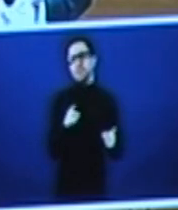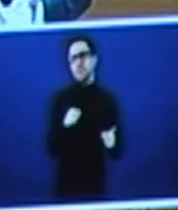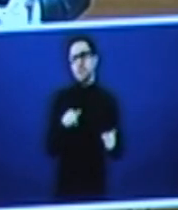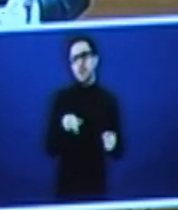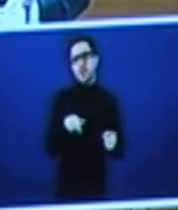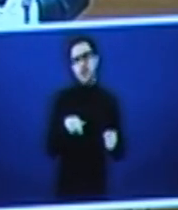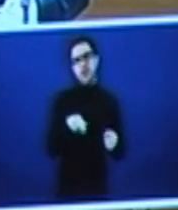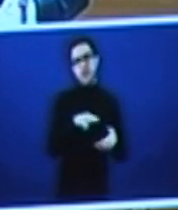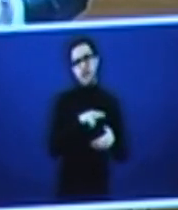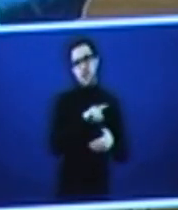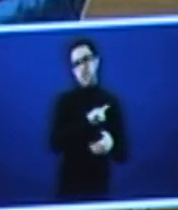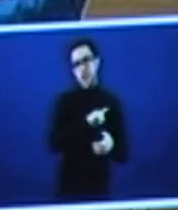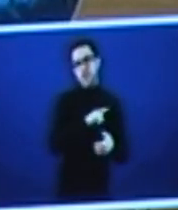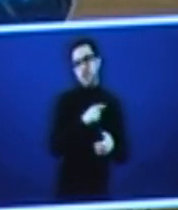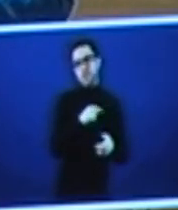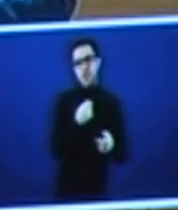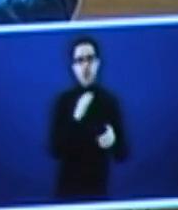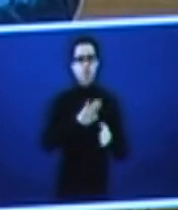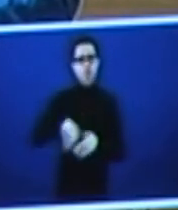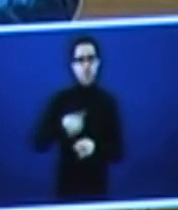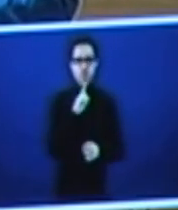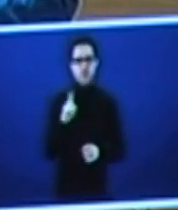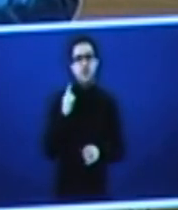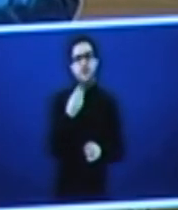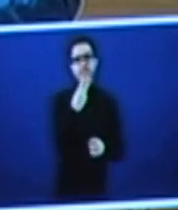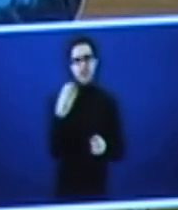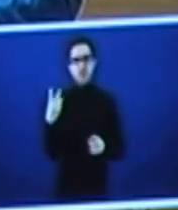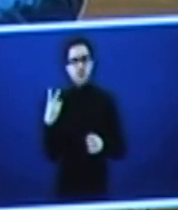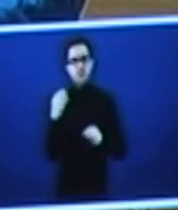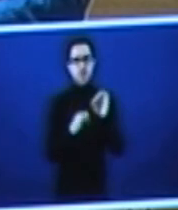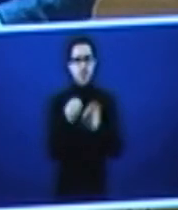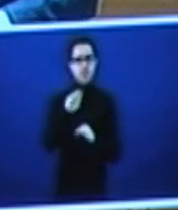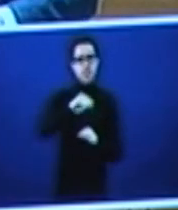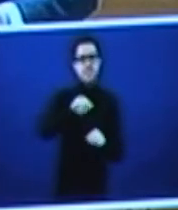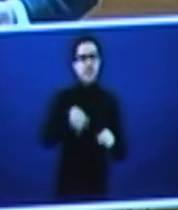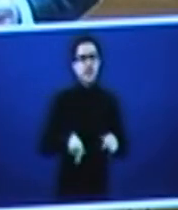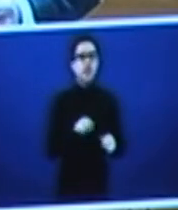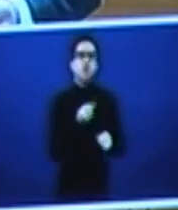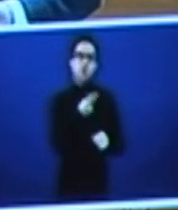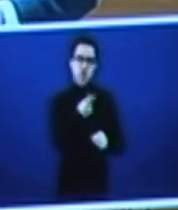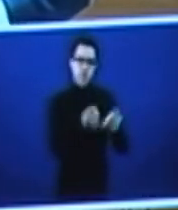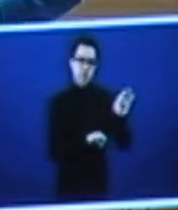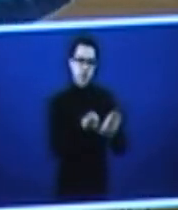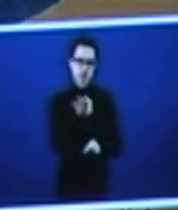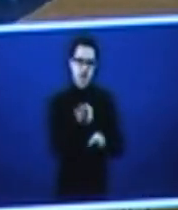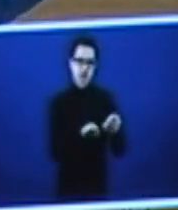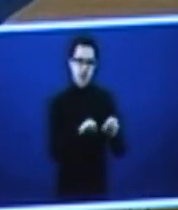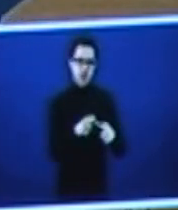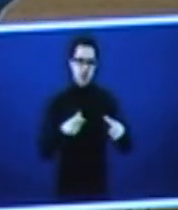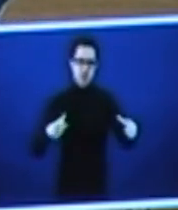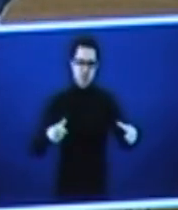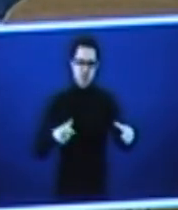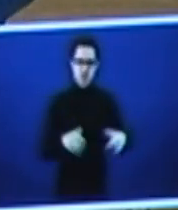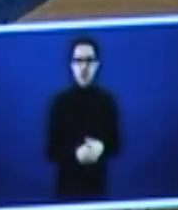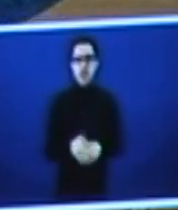incrementou un 32%. É certo que o paro este ano se incrementou un 10%. Señoría, supoño